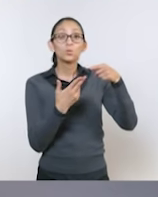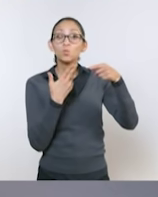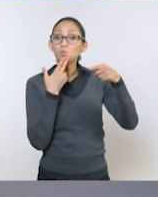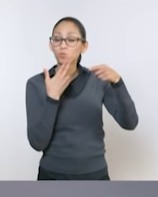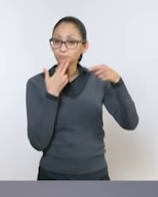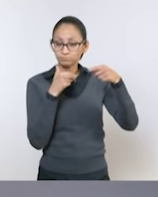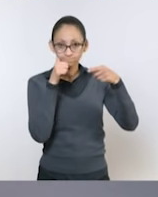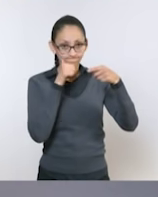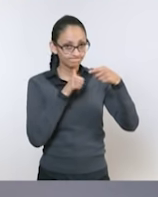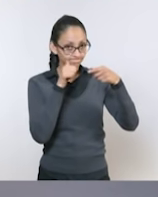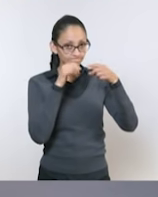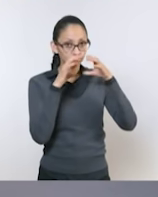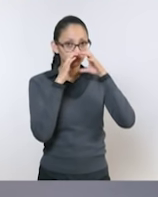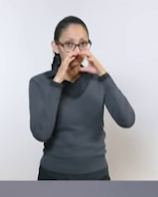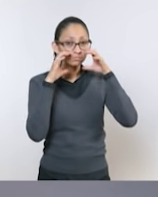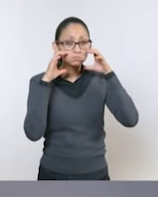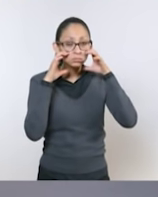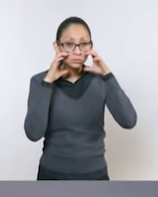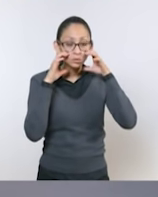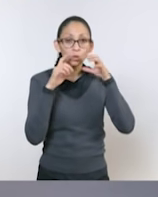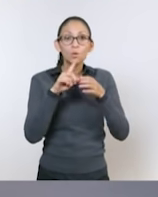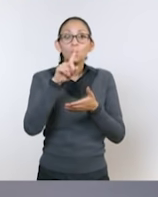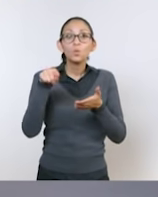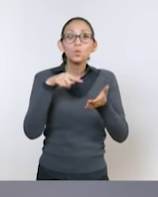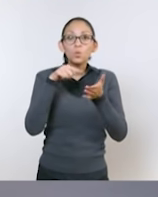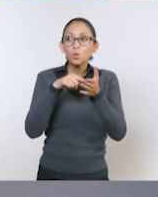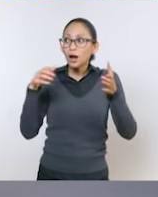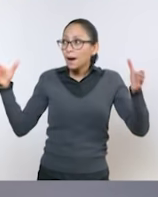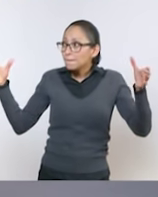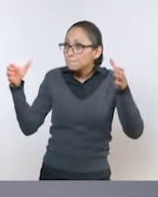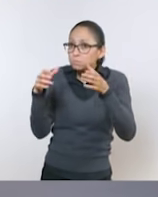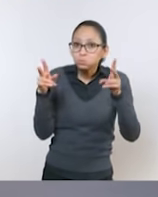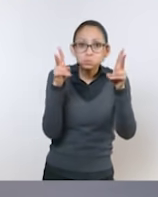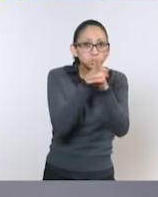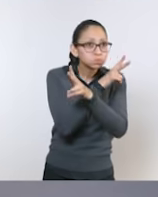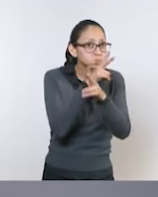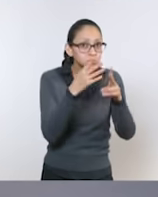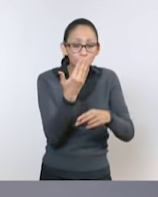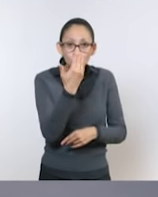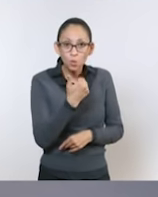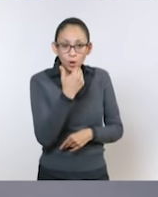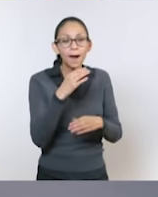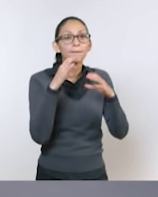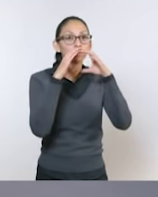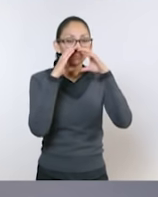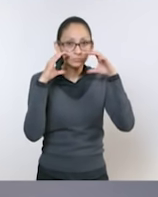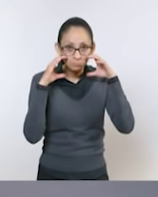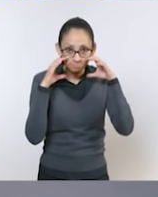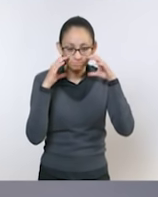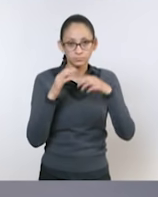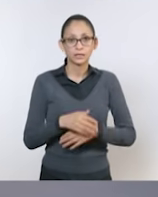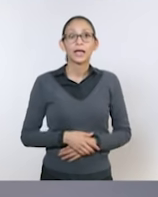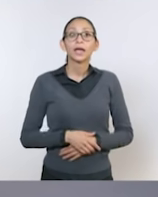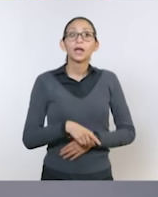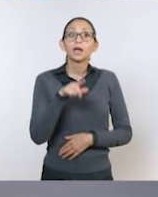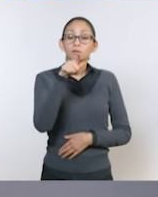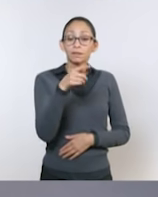1. Usa cubreboca, especialmente en lugares cerrados.